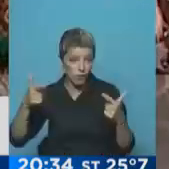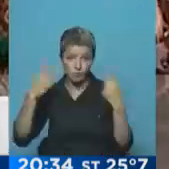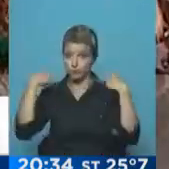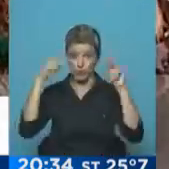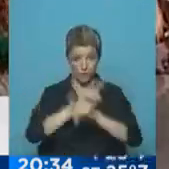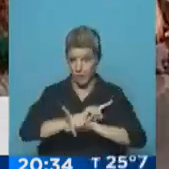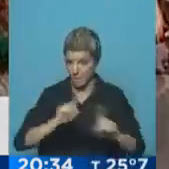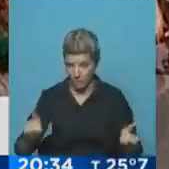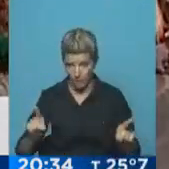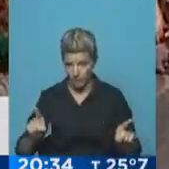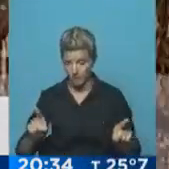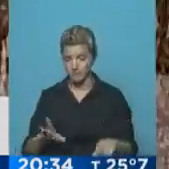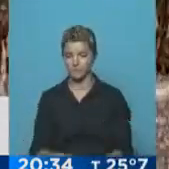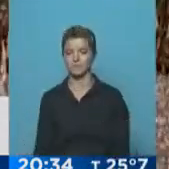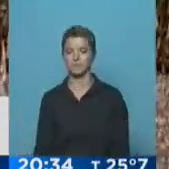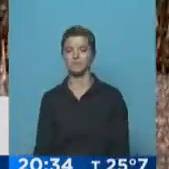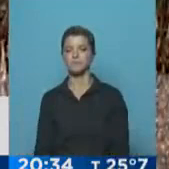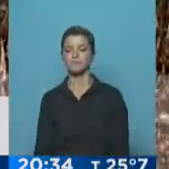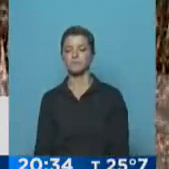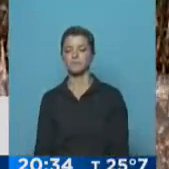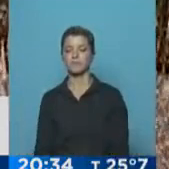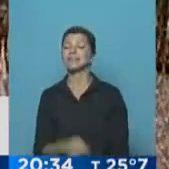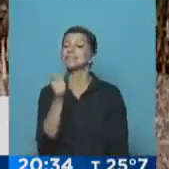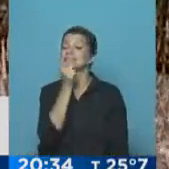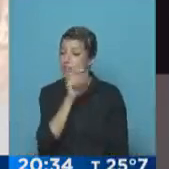en la República Argentina. Y si no,